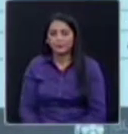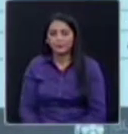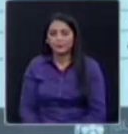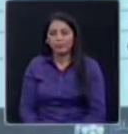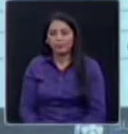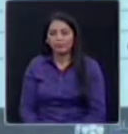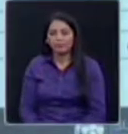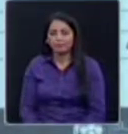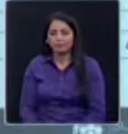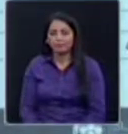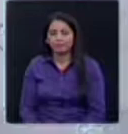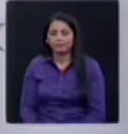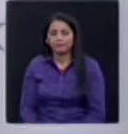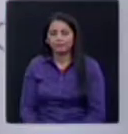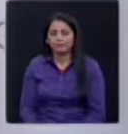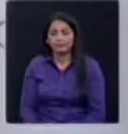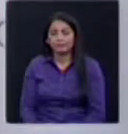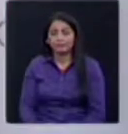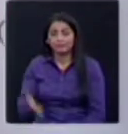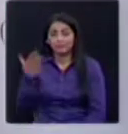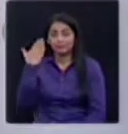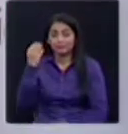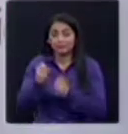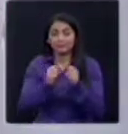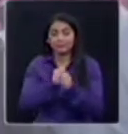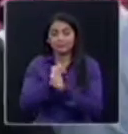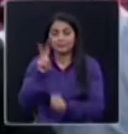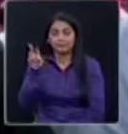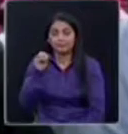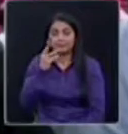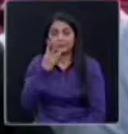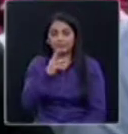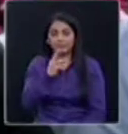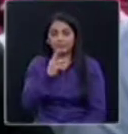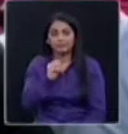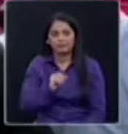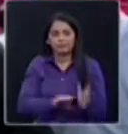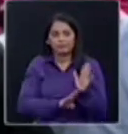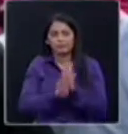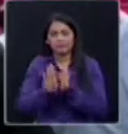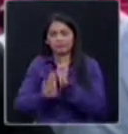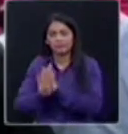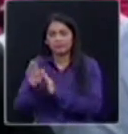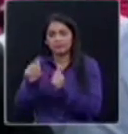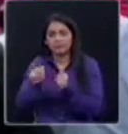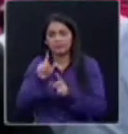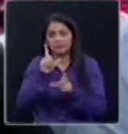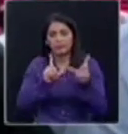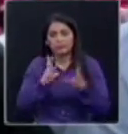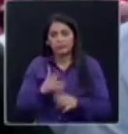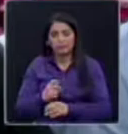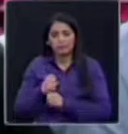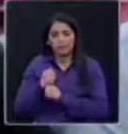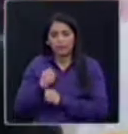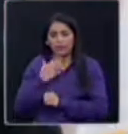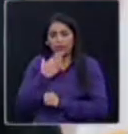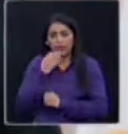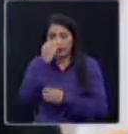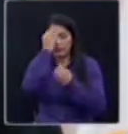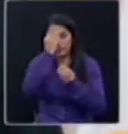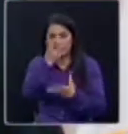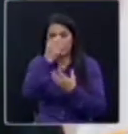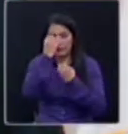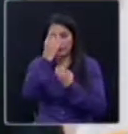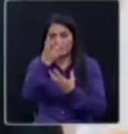Son varios los espacios creados durante el año 2016 que han servido para empoderar a los ciudadanos sobre el derecho a la información. Hemos